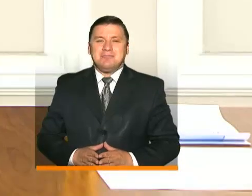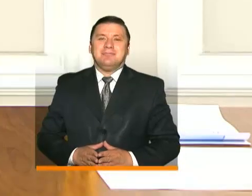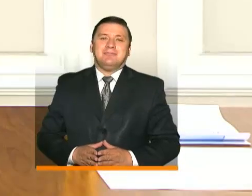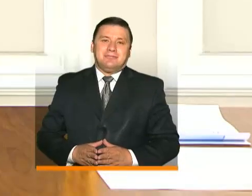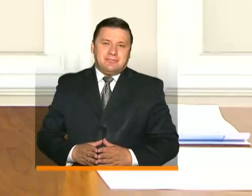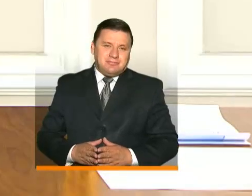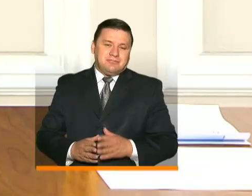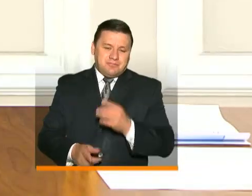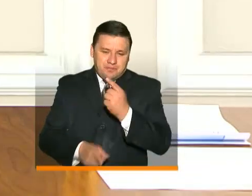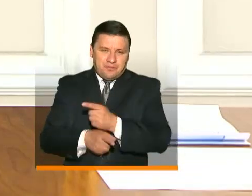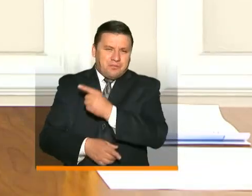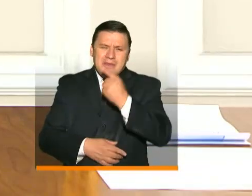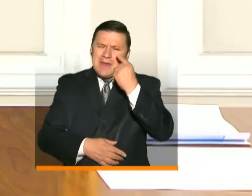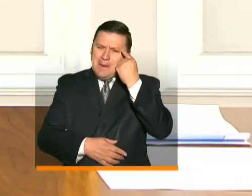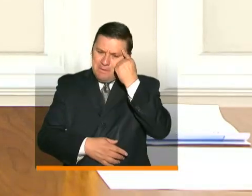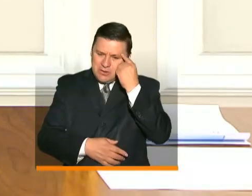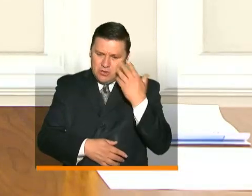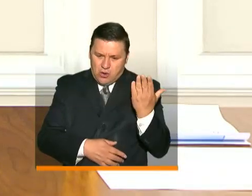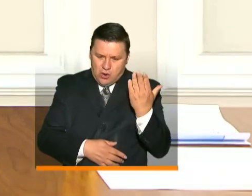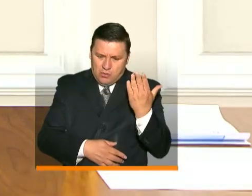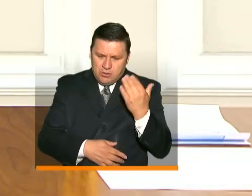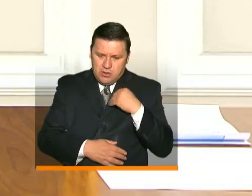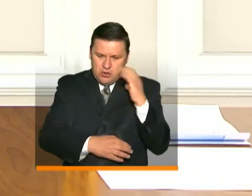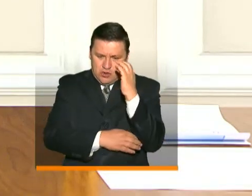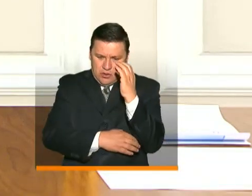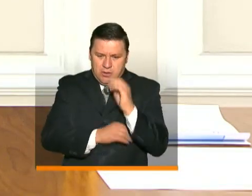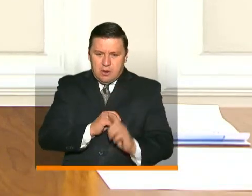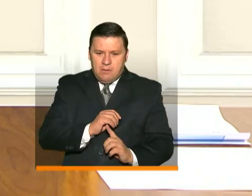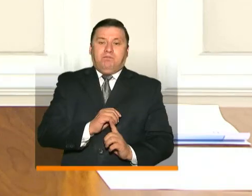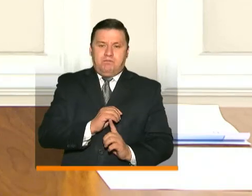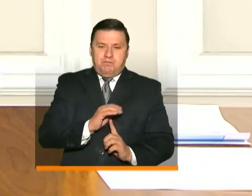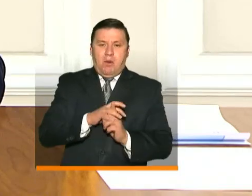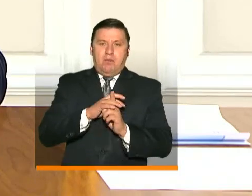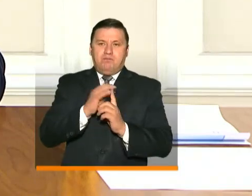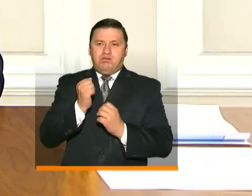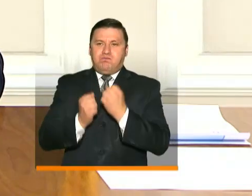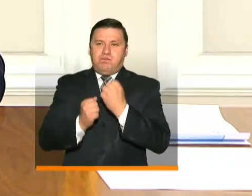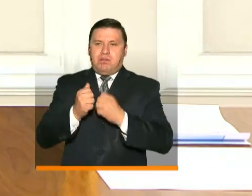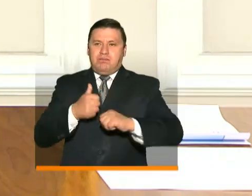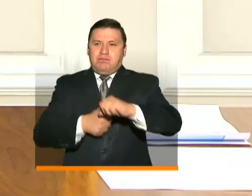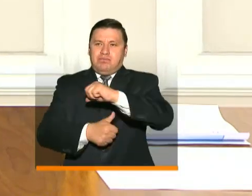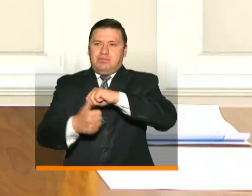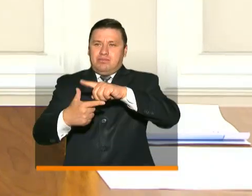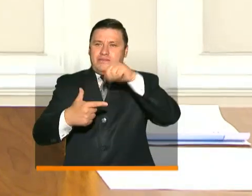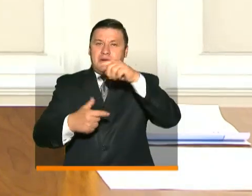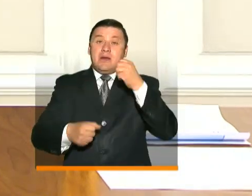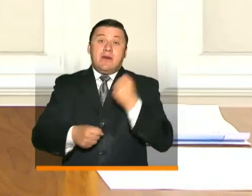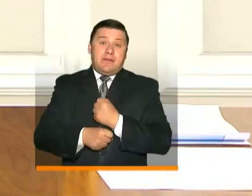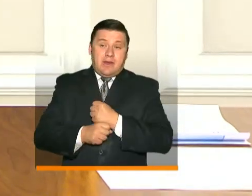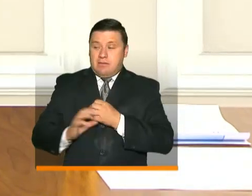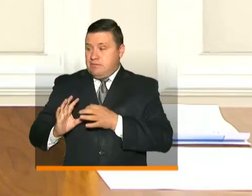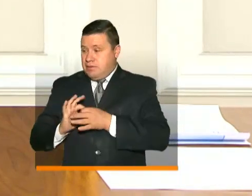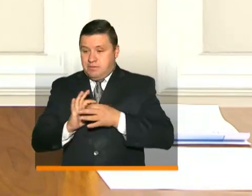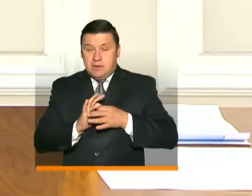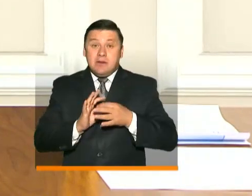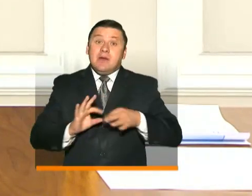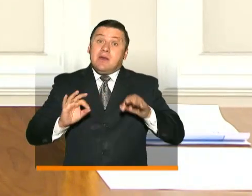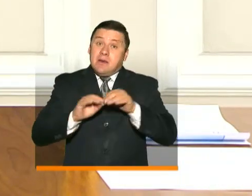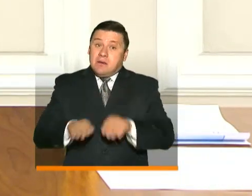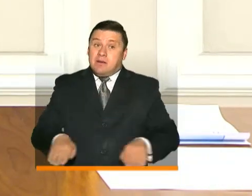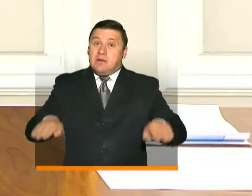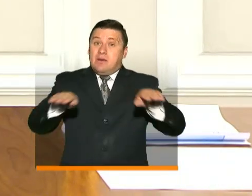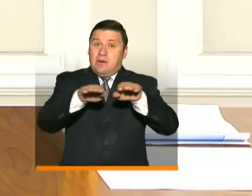Y pensando en la reactivación de nuestro país, en un trabajo coordinado también con proteger la vida y la